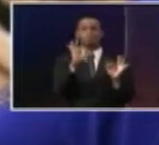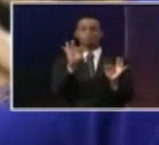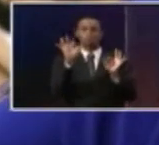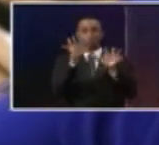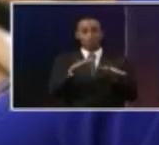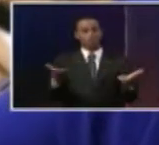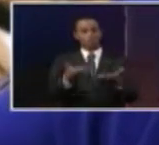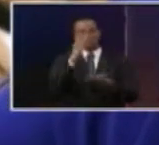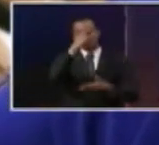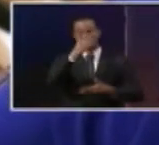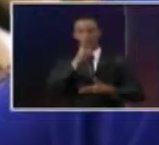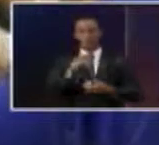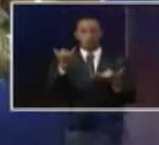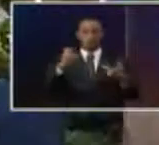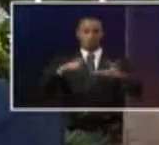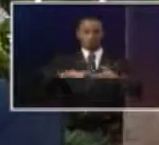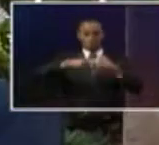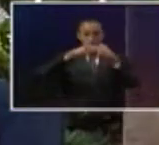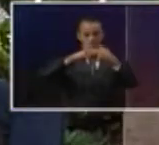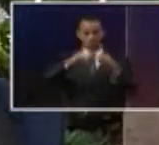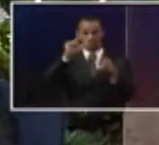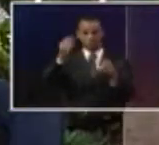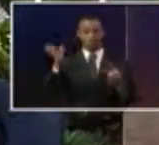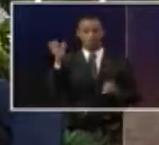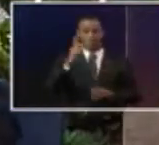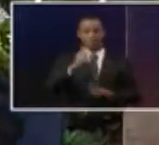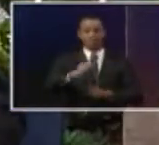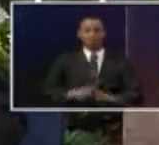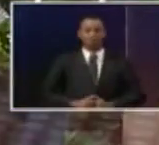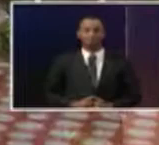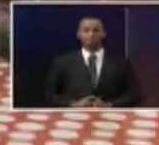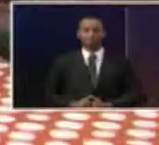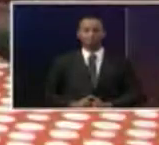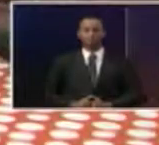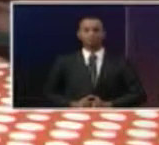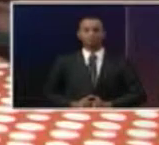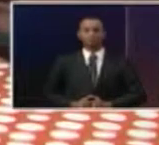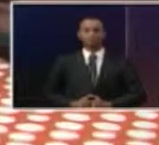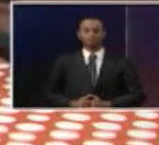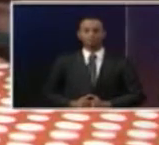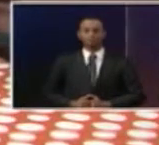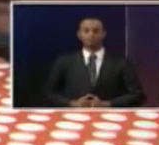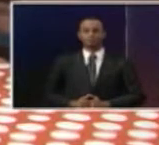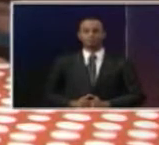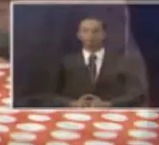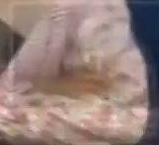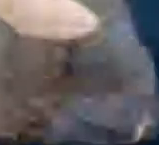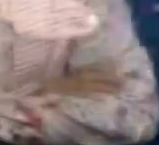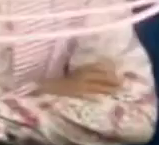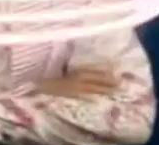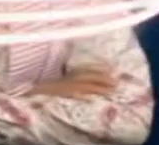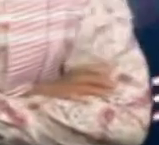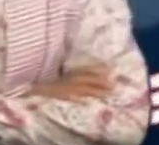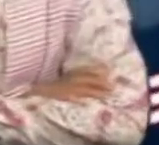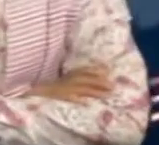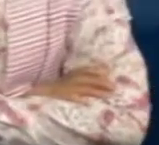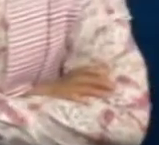en la República Dominicana. Hacemos una pausa, retornamos en breve.